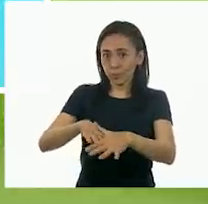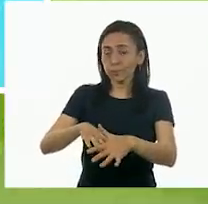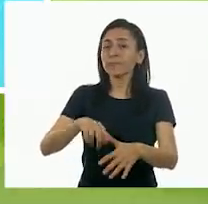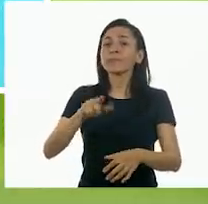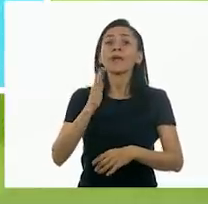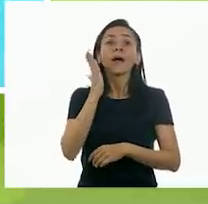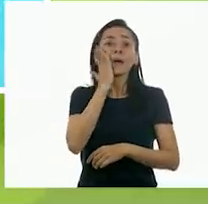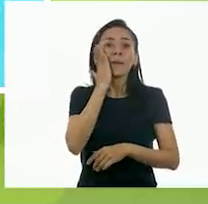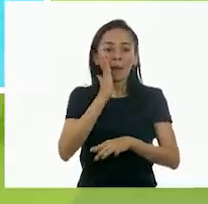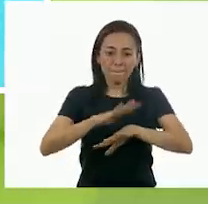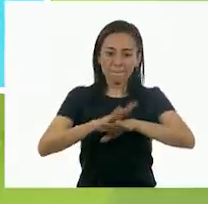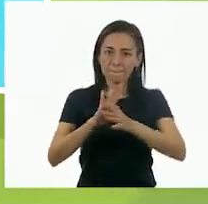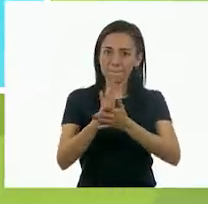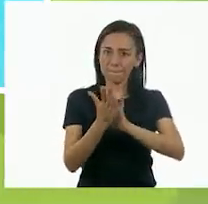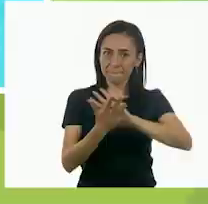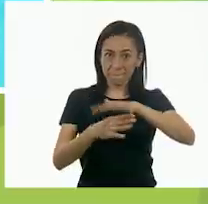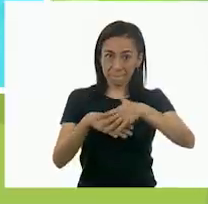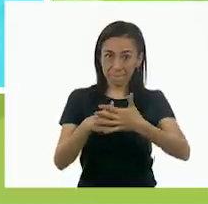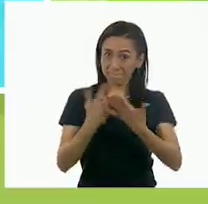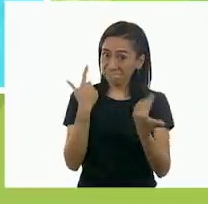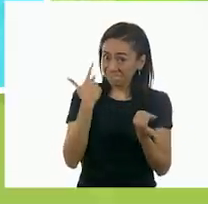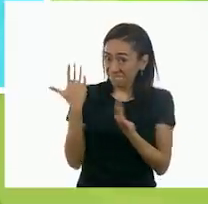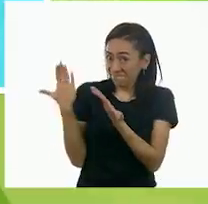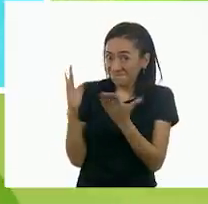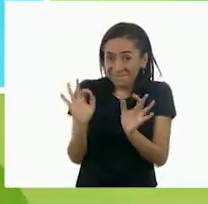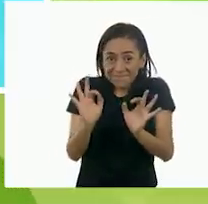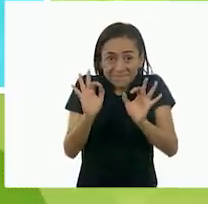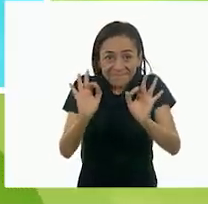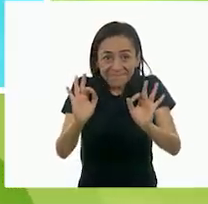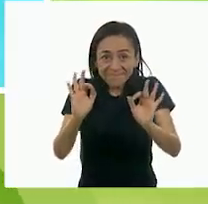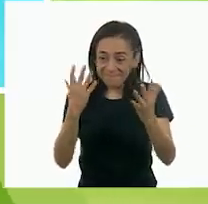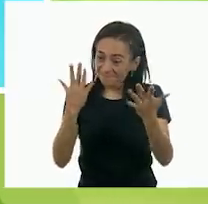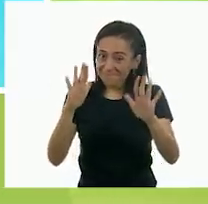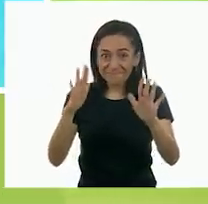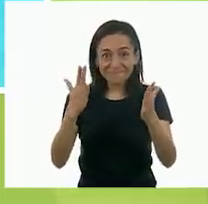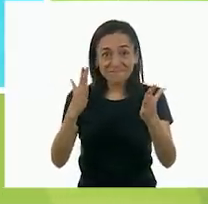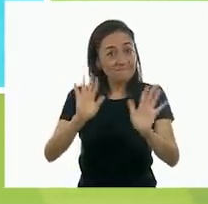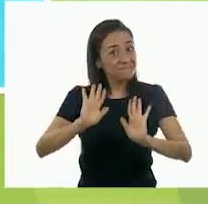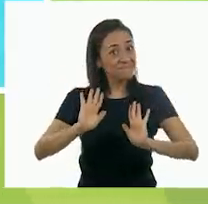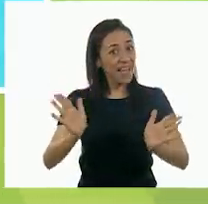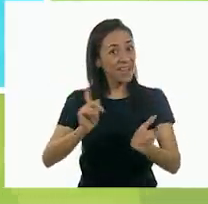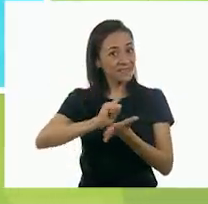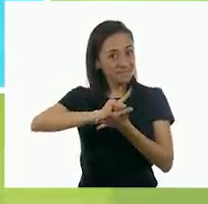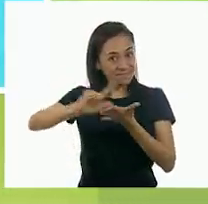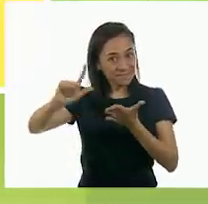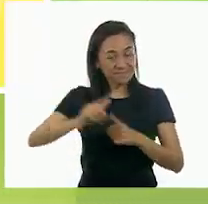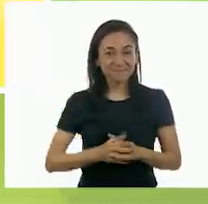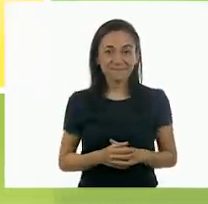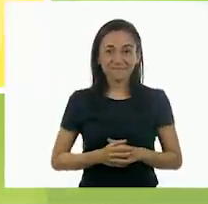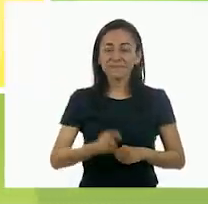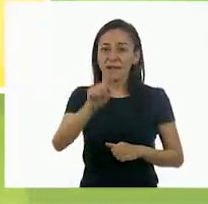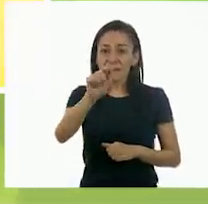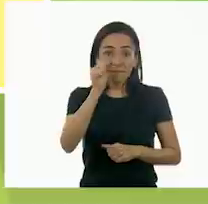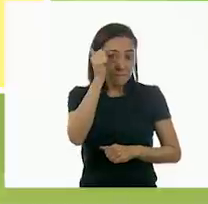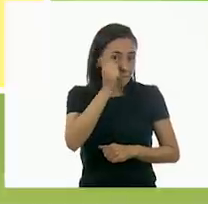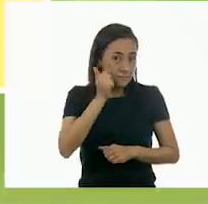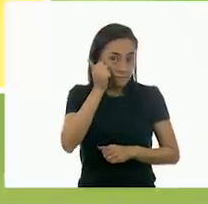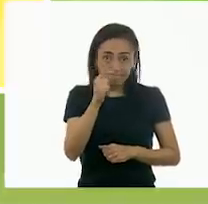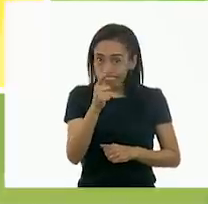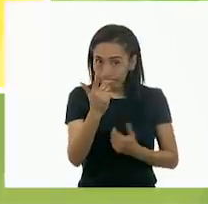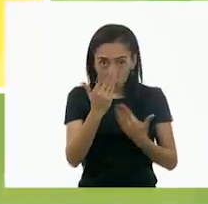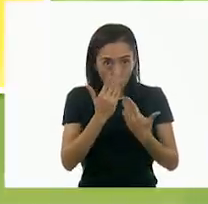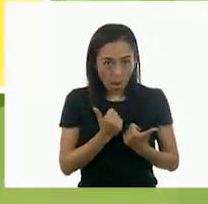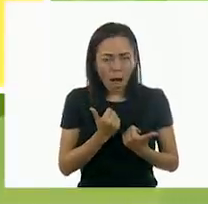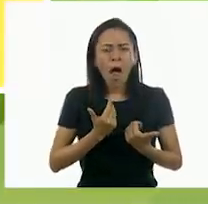Sécalas con una toalla y listo, tus manos están limpias. Si no tienes agua y jabón,